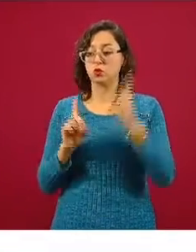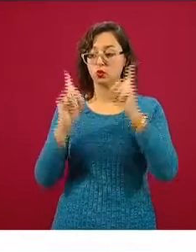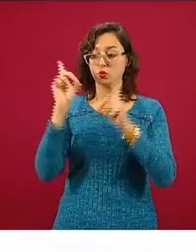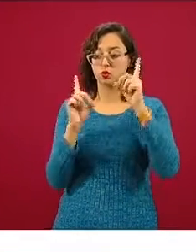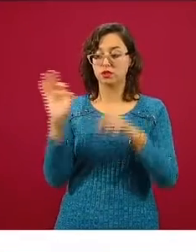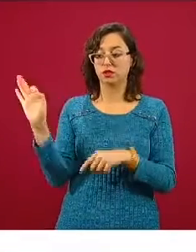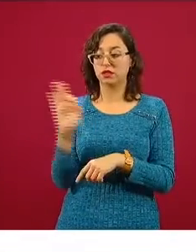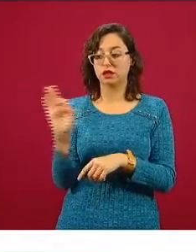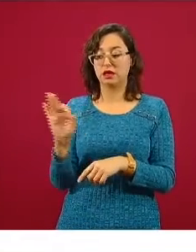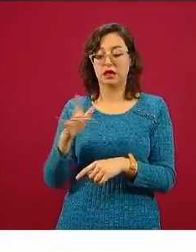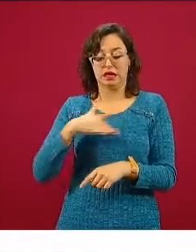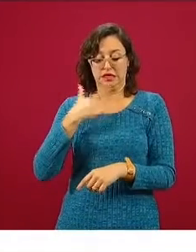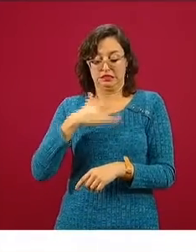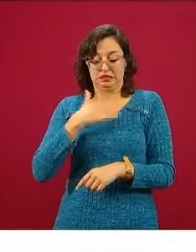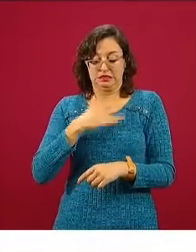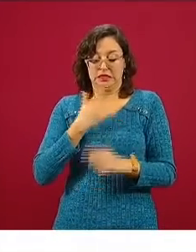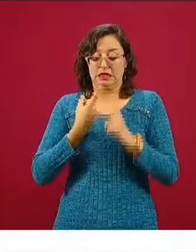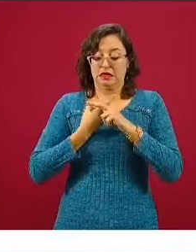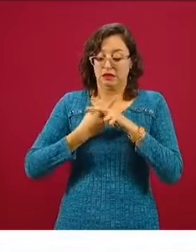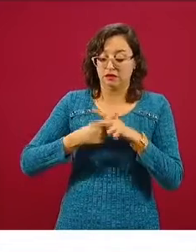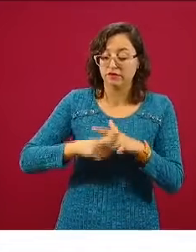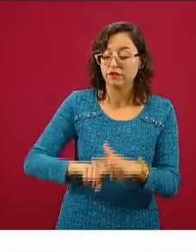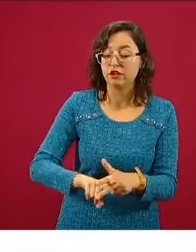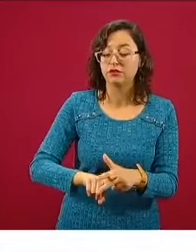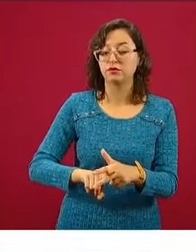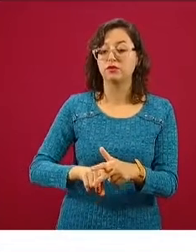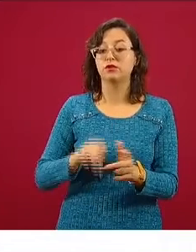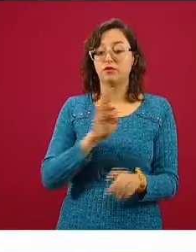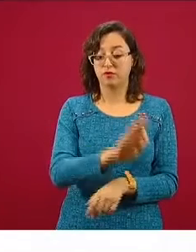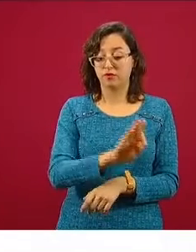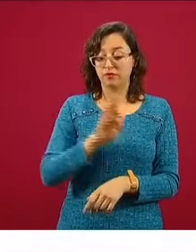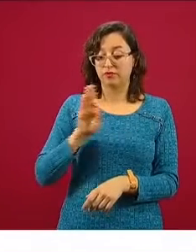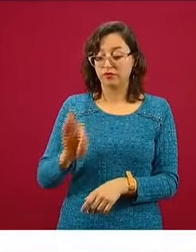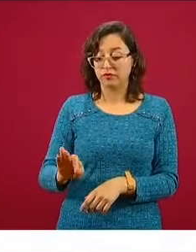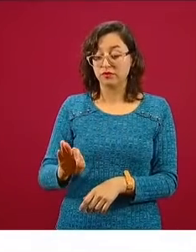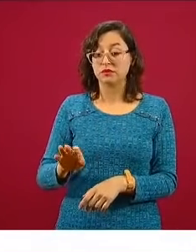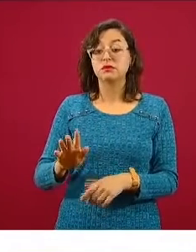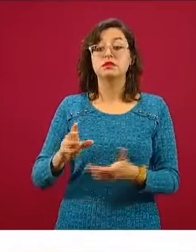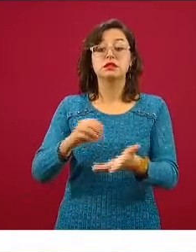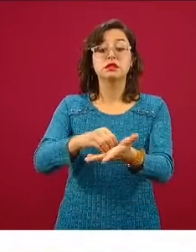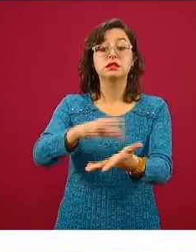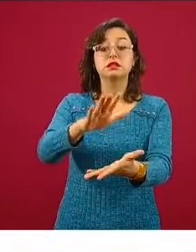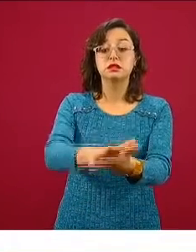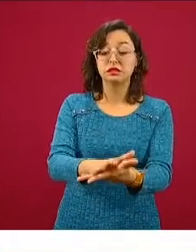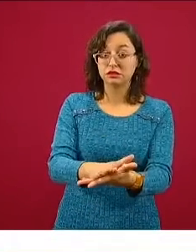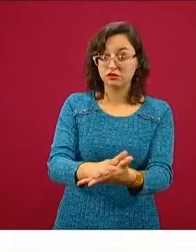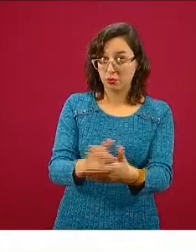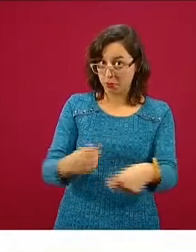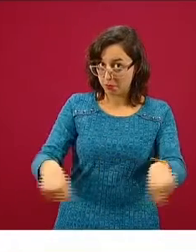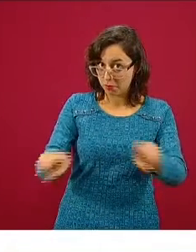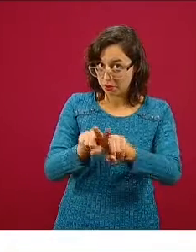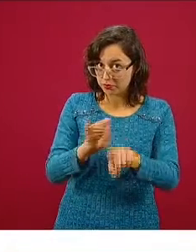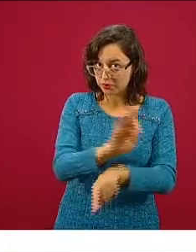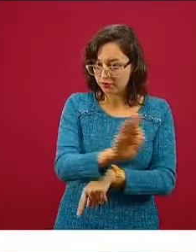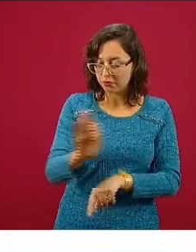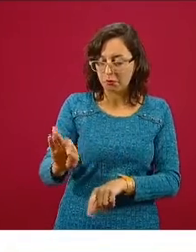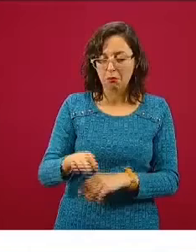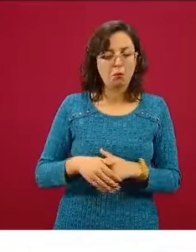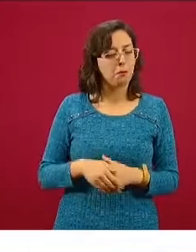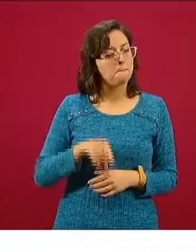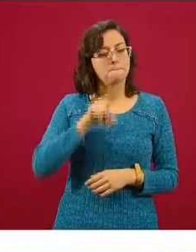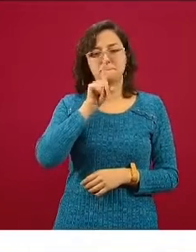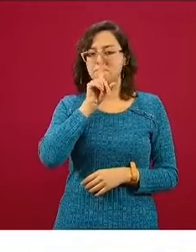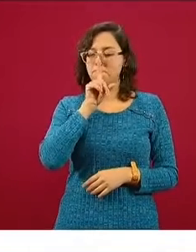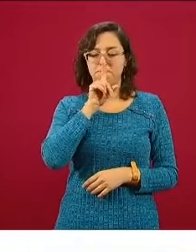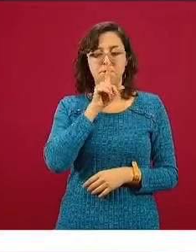inicio de los síntomas no es exactamente la misma que la fecha de registro, por una razón muy clara. Las personas no necesariamente